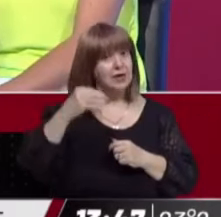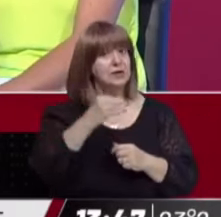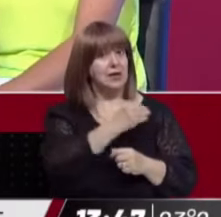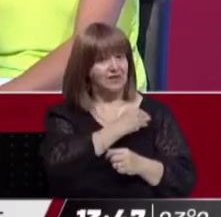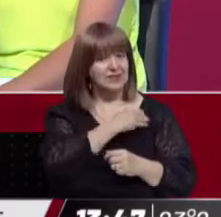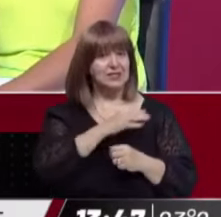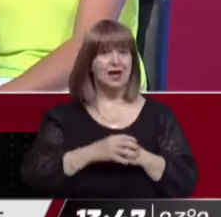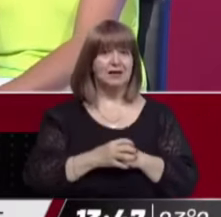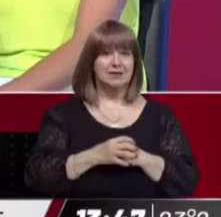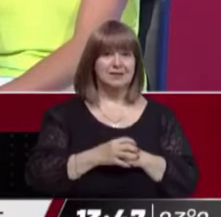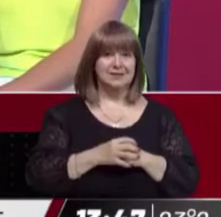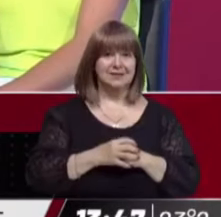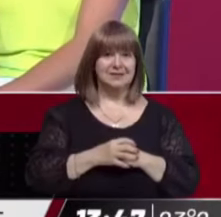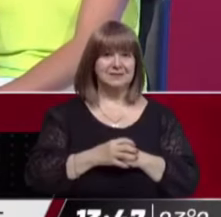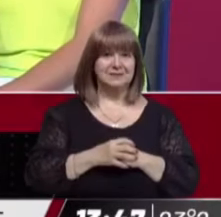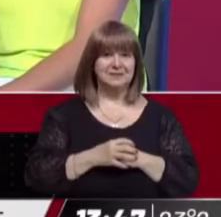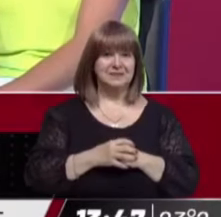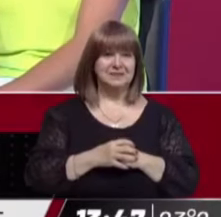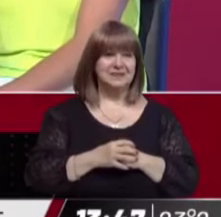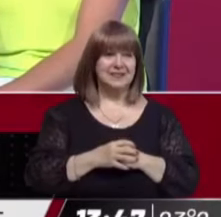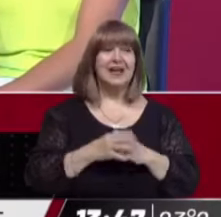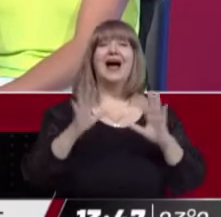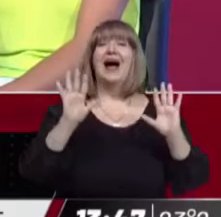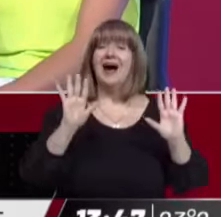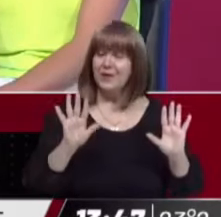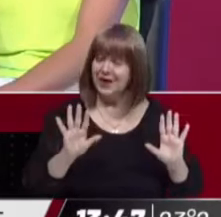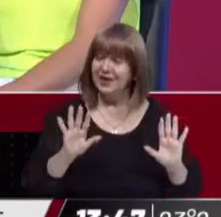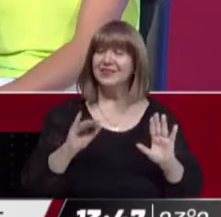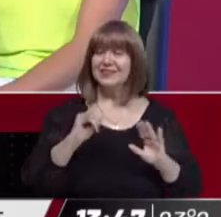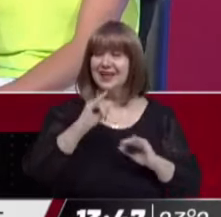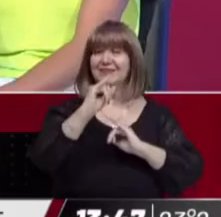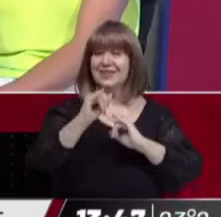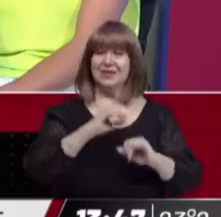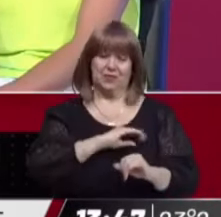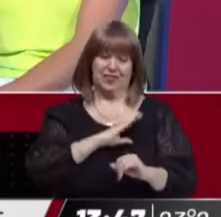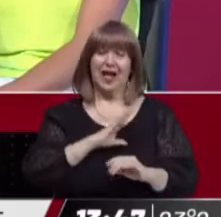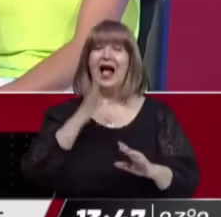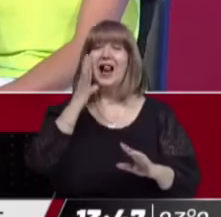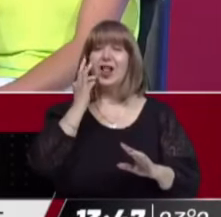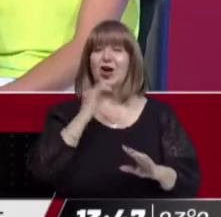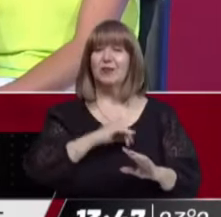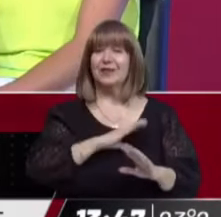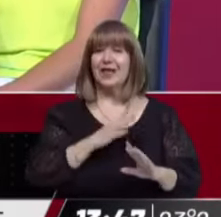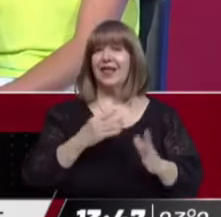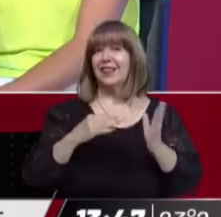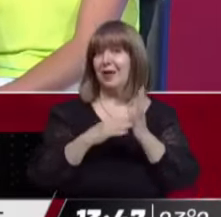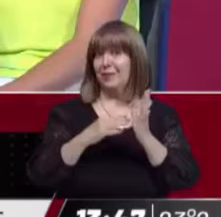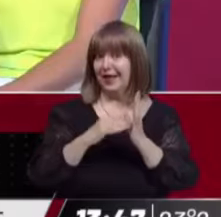noche. Con toda la gente ahí de Georgia. ¿Ah? De Atlanta. Por ahí les cuento, por ahí no, depende cómo salga. Bueno.